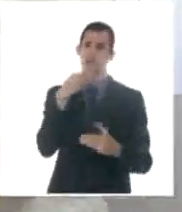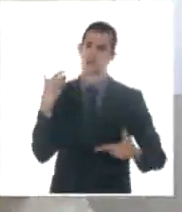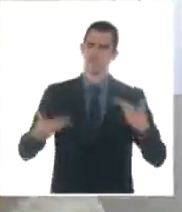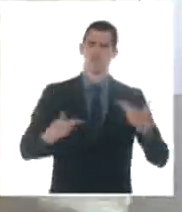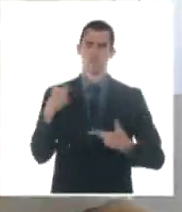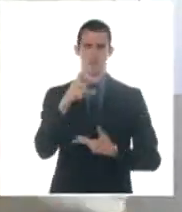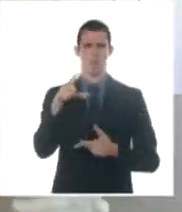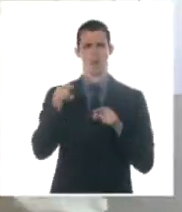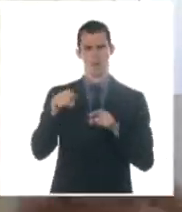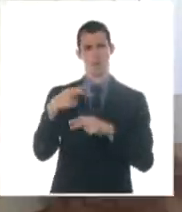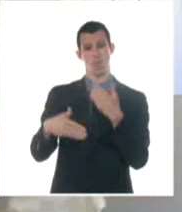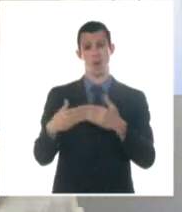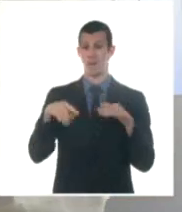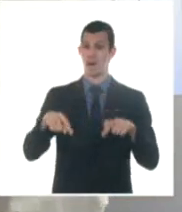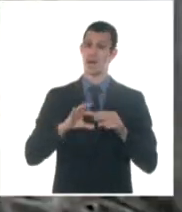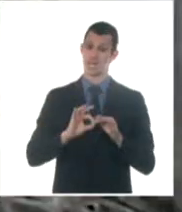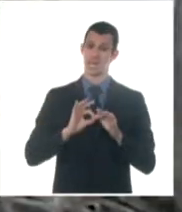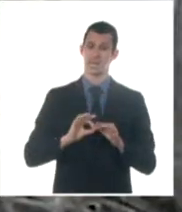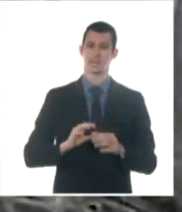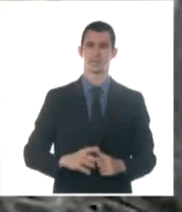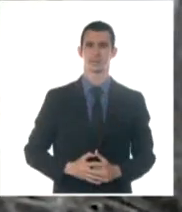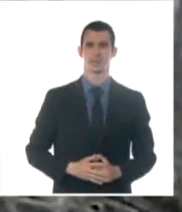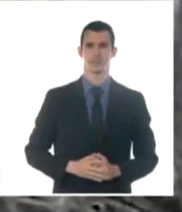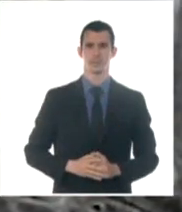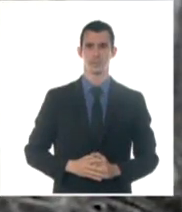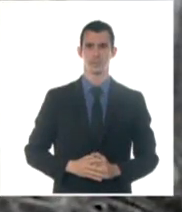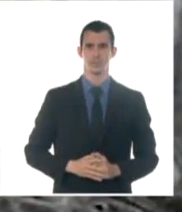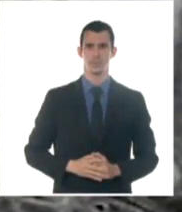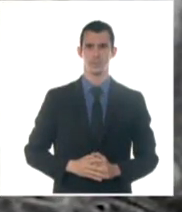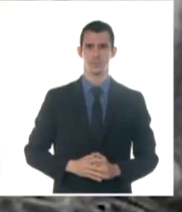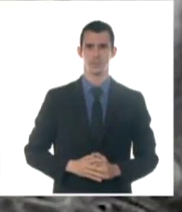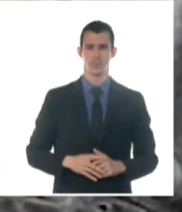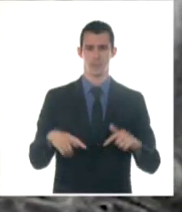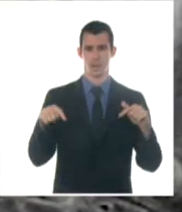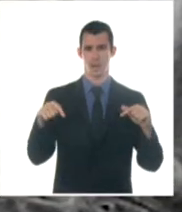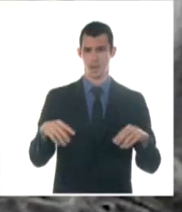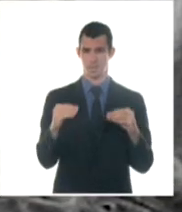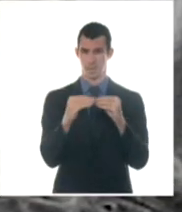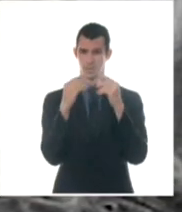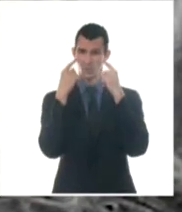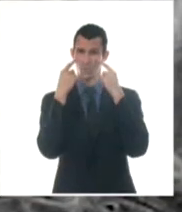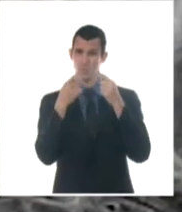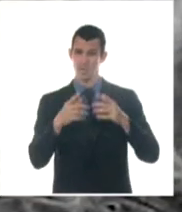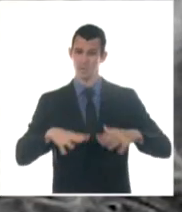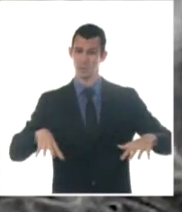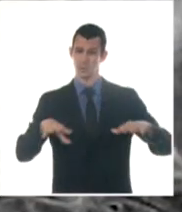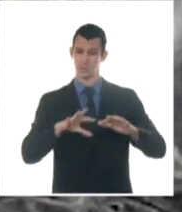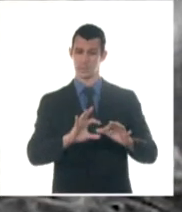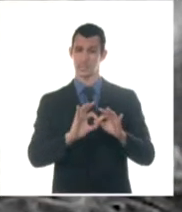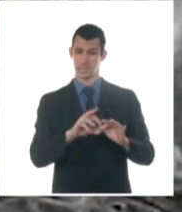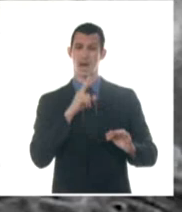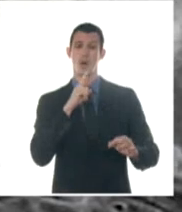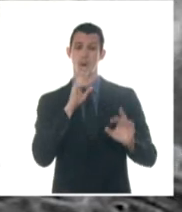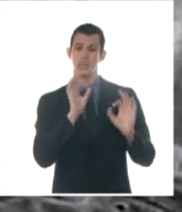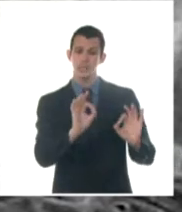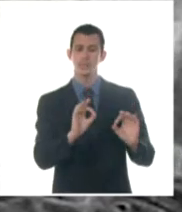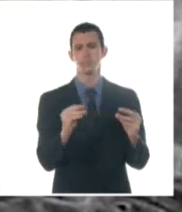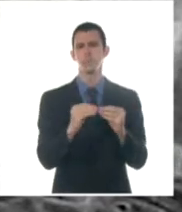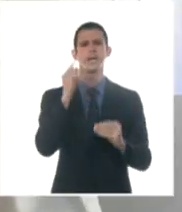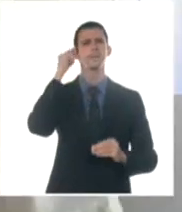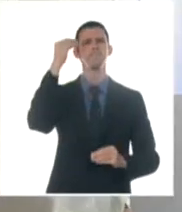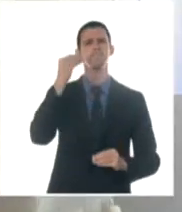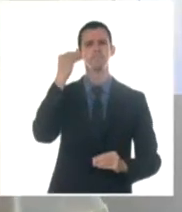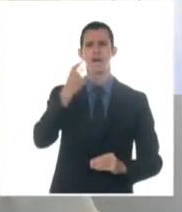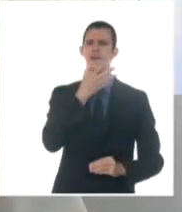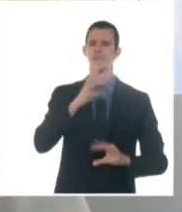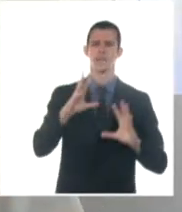actuar como nos enseñó el creador de la voluntad hidráulica. Hay que ir de frente a los problemas,